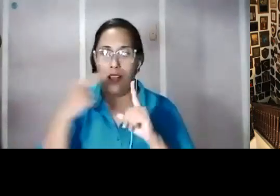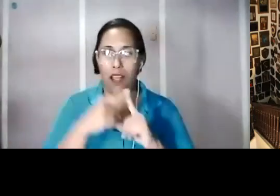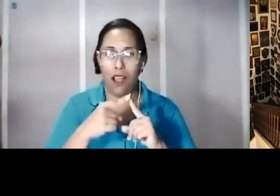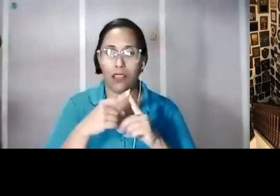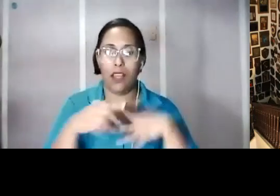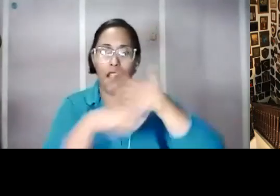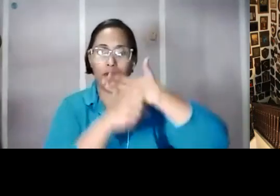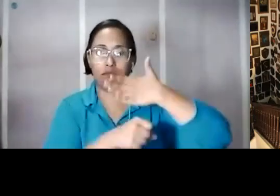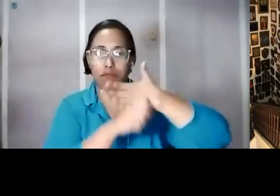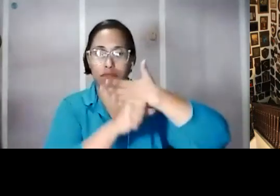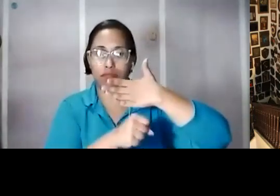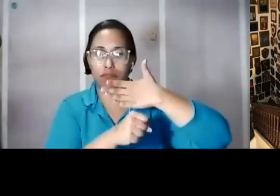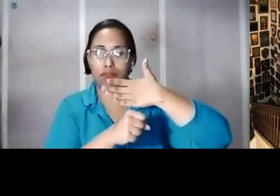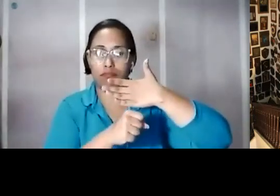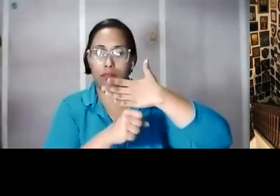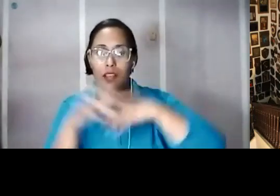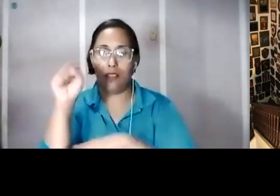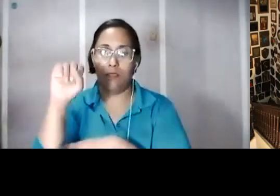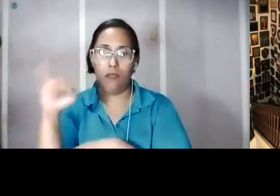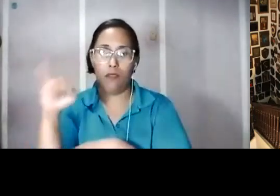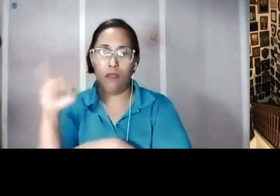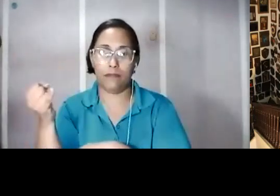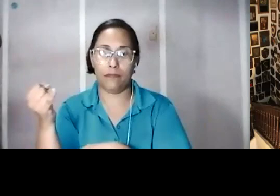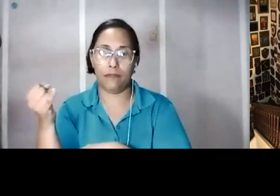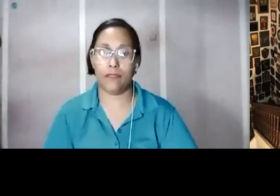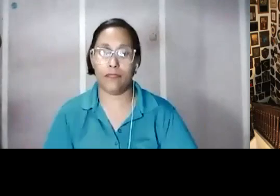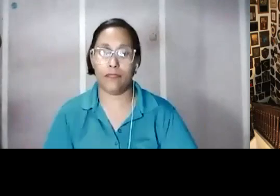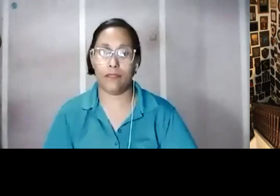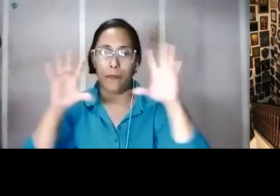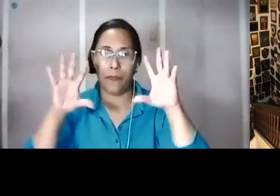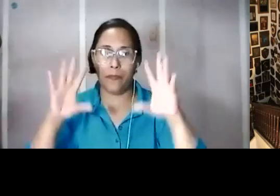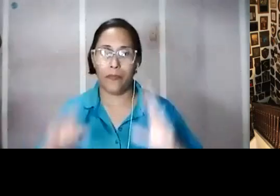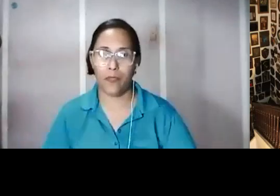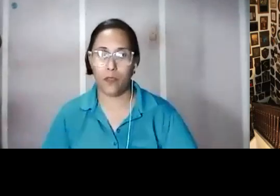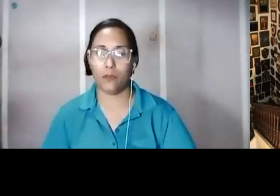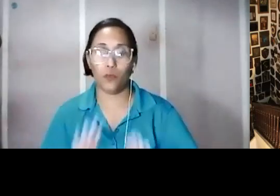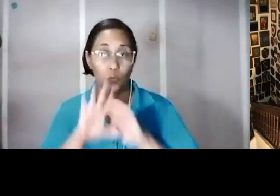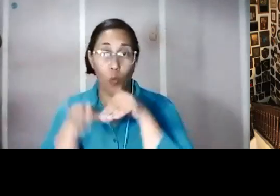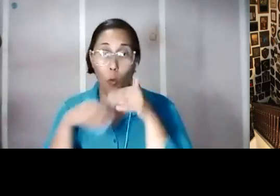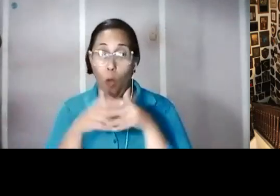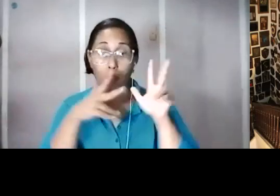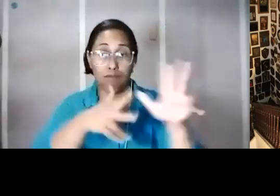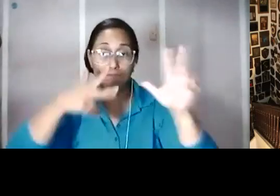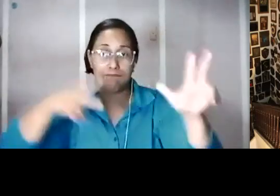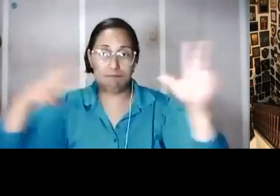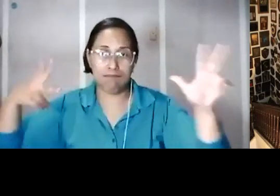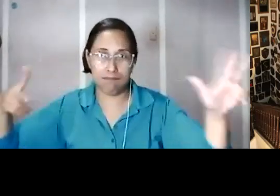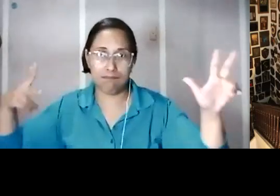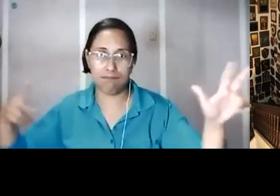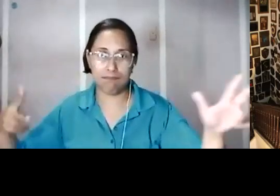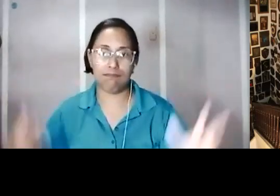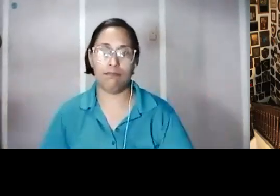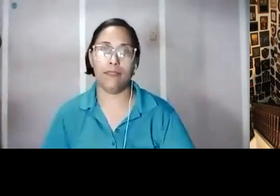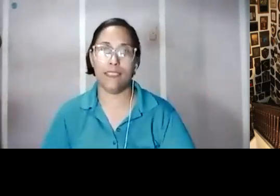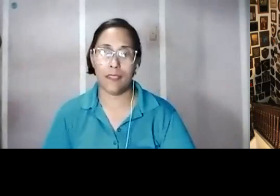sur Sí, de San Juan. claro. Era todo un desfile. Sí. Ah,